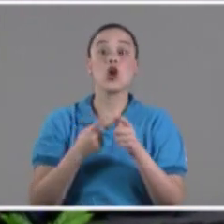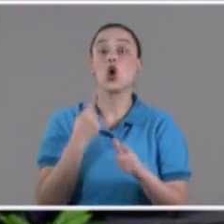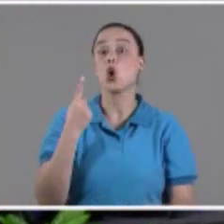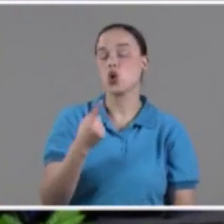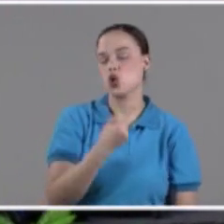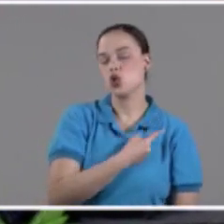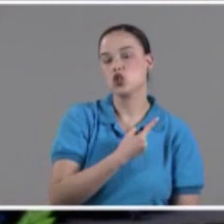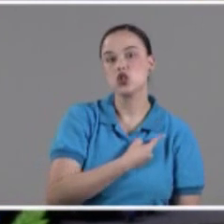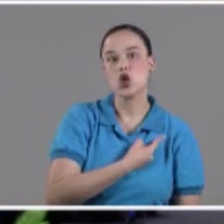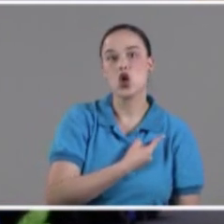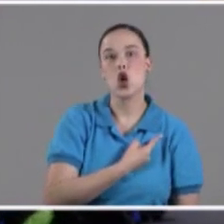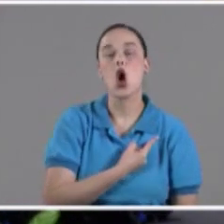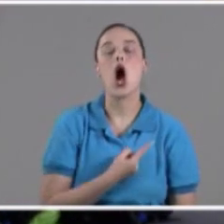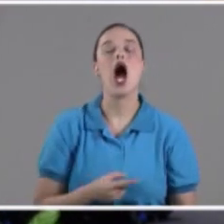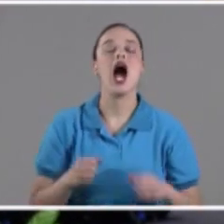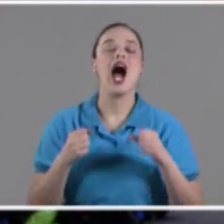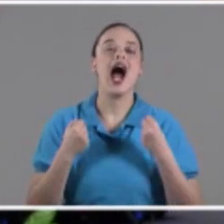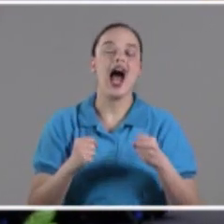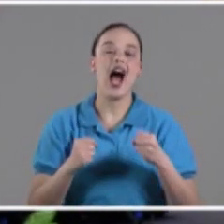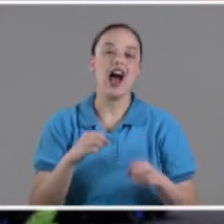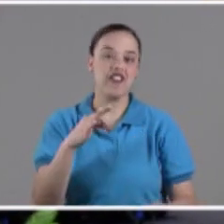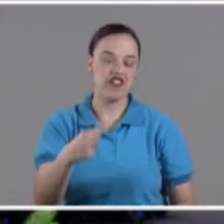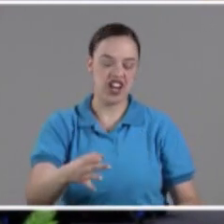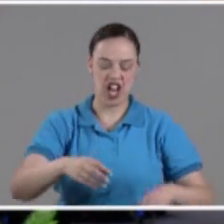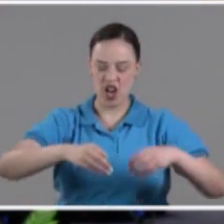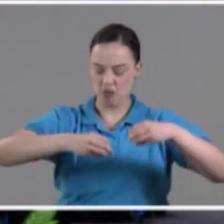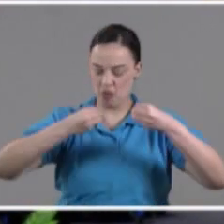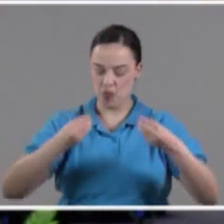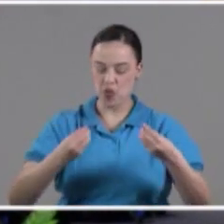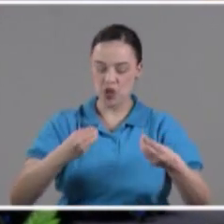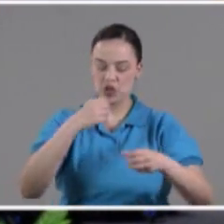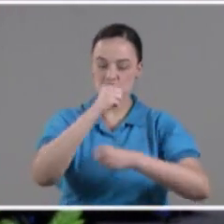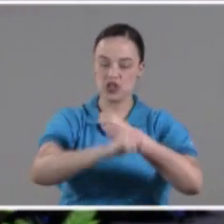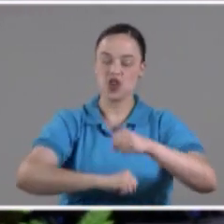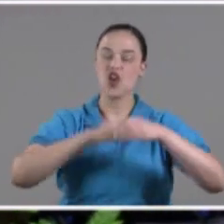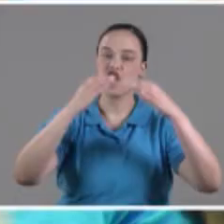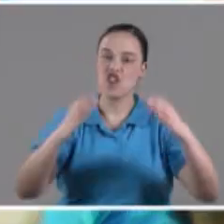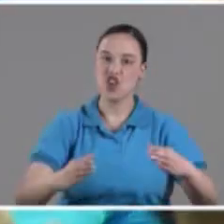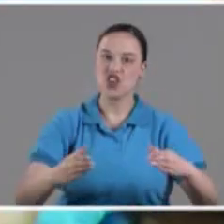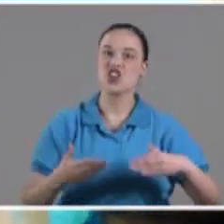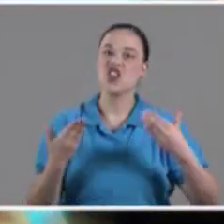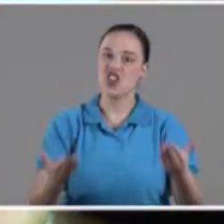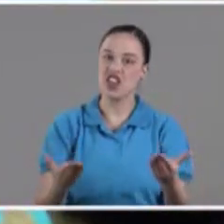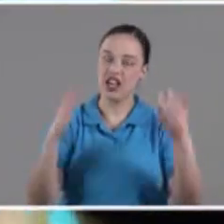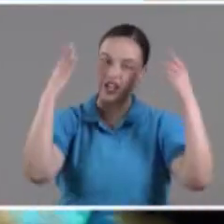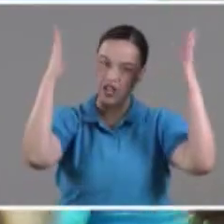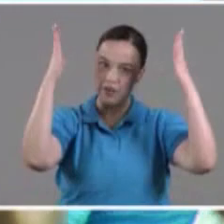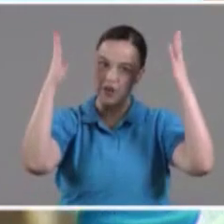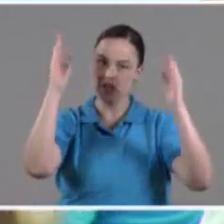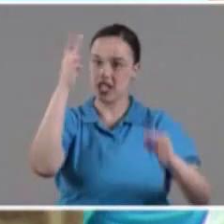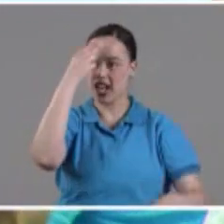va a haber mucho fruto Aleluya dale un aplauso al rey bendito